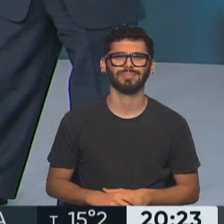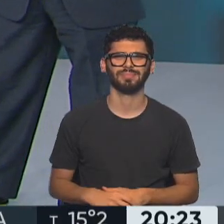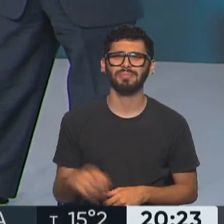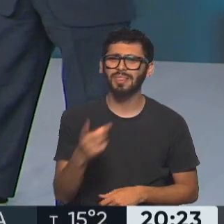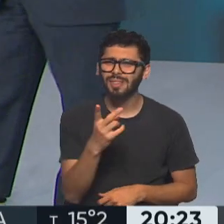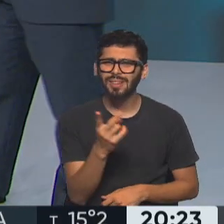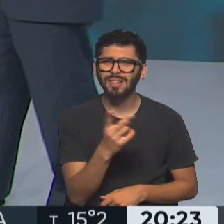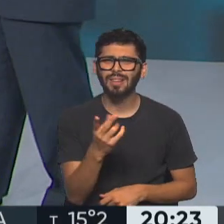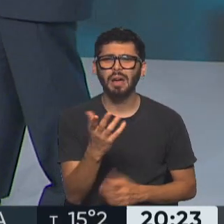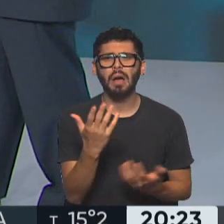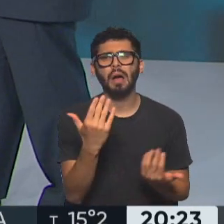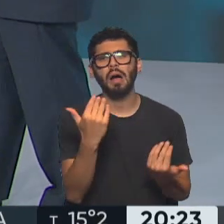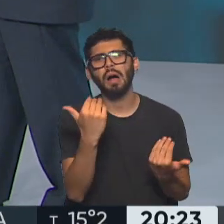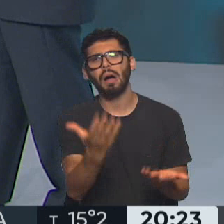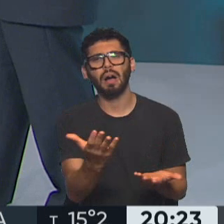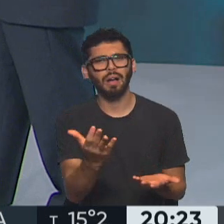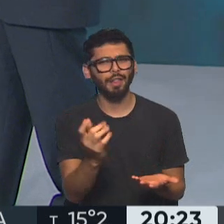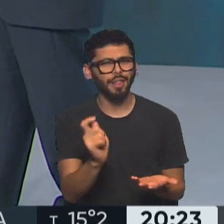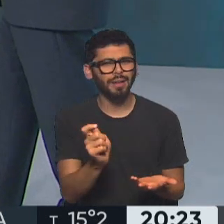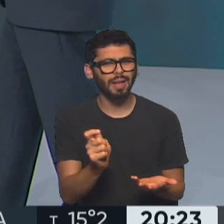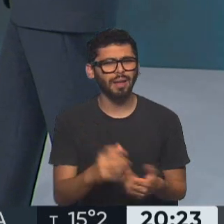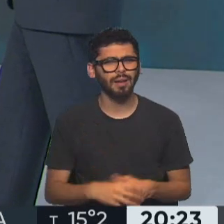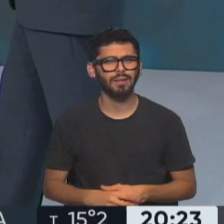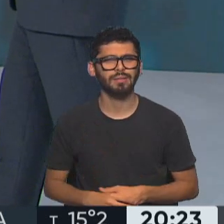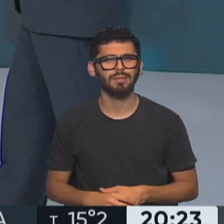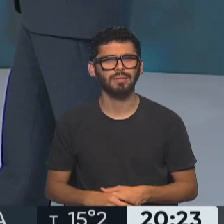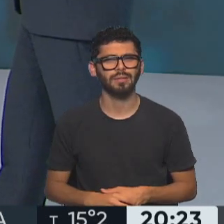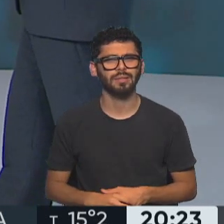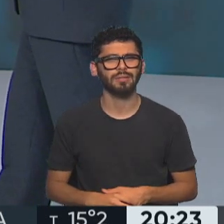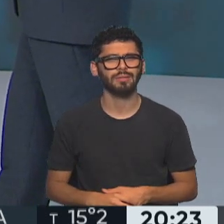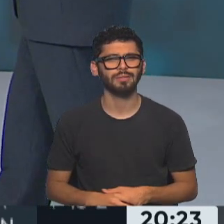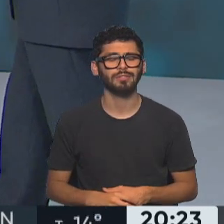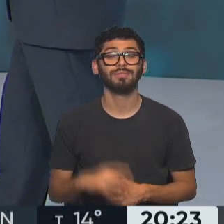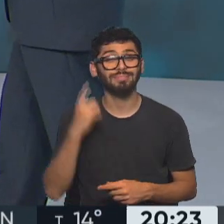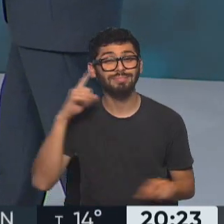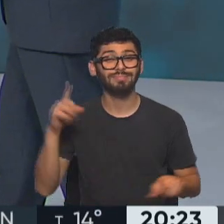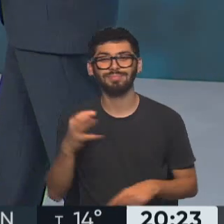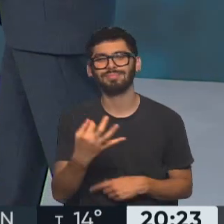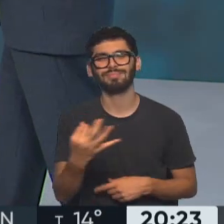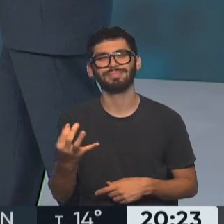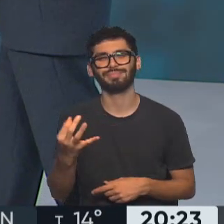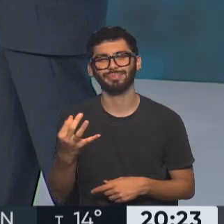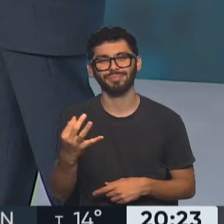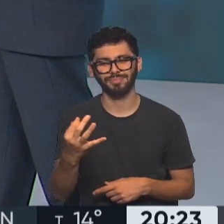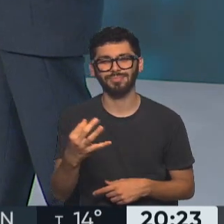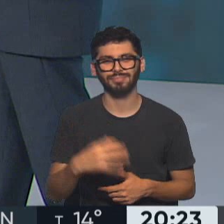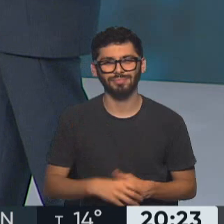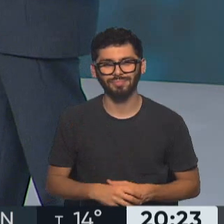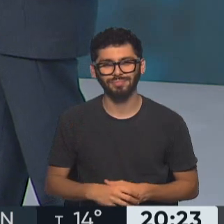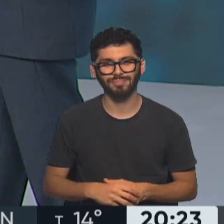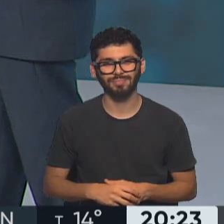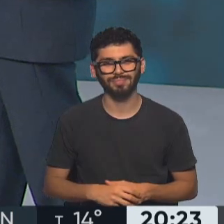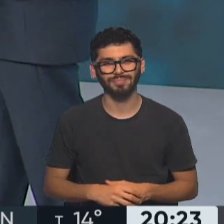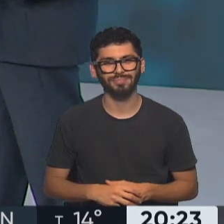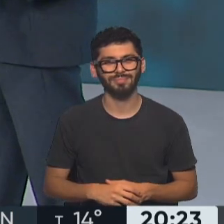servirán? Hombres de paja que usan la colonia lleno, ¿no? Tal cual. Para ocultar